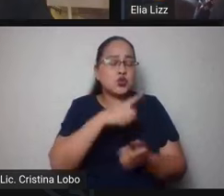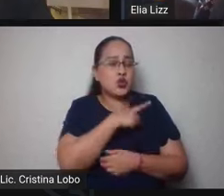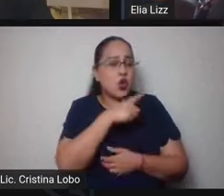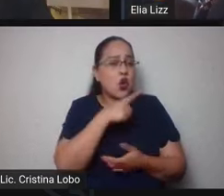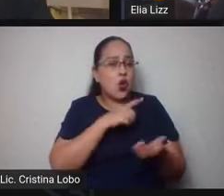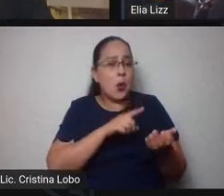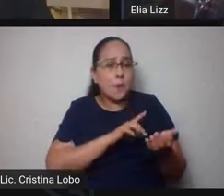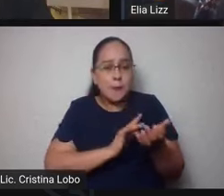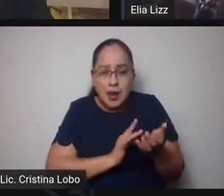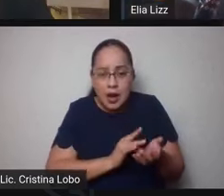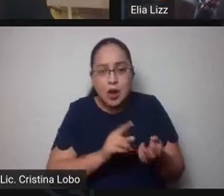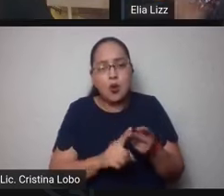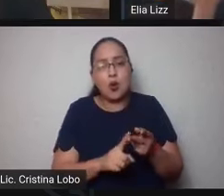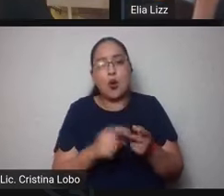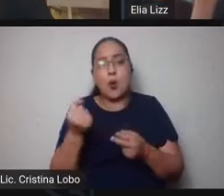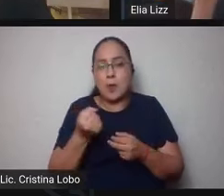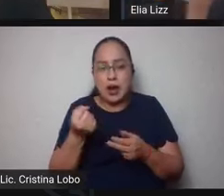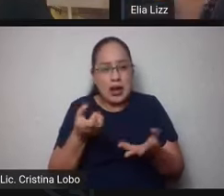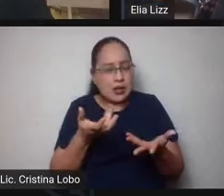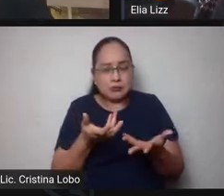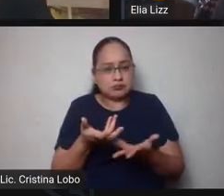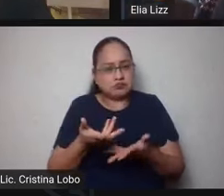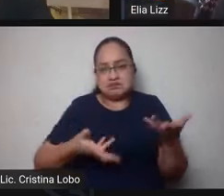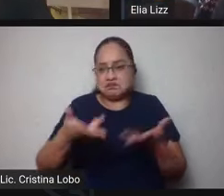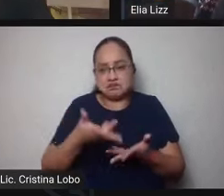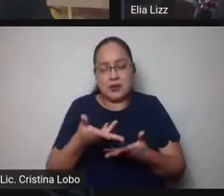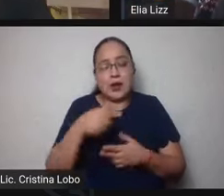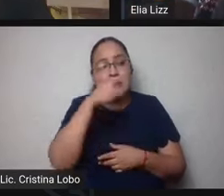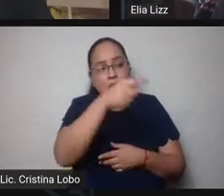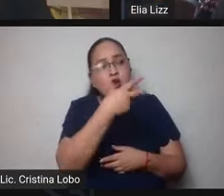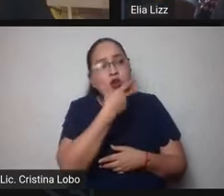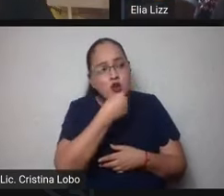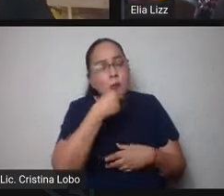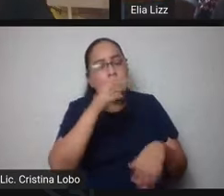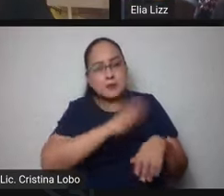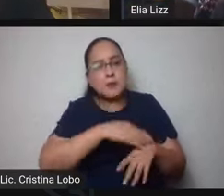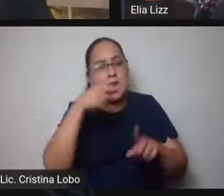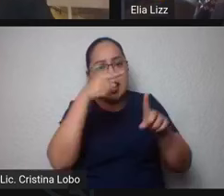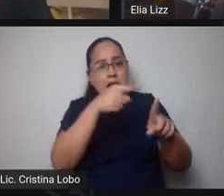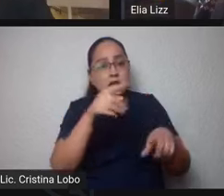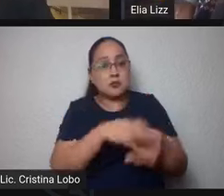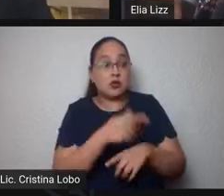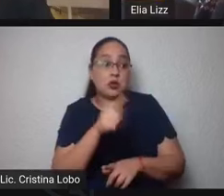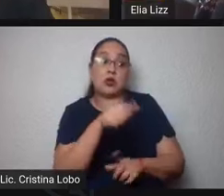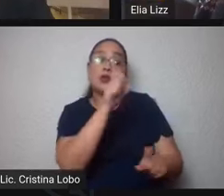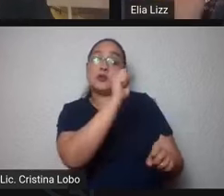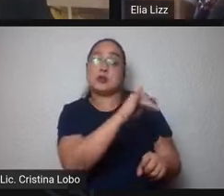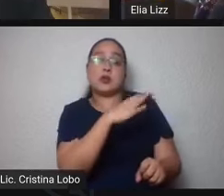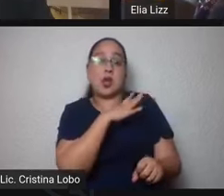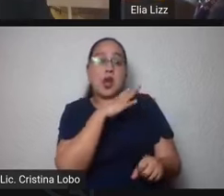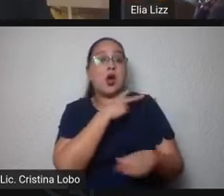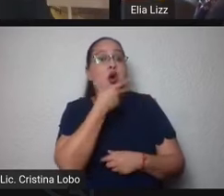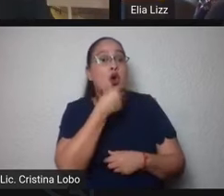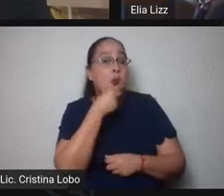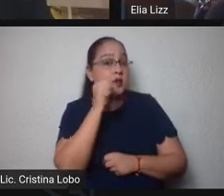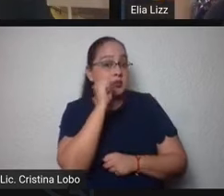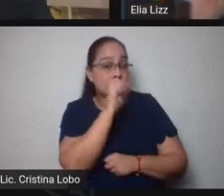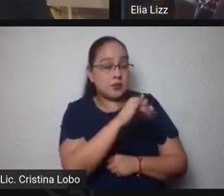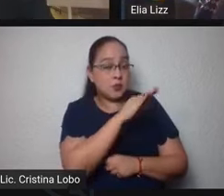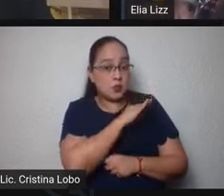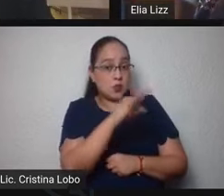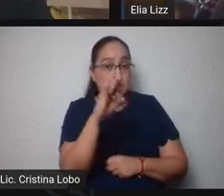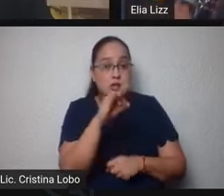viejitas. Sobre todo a los hombres que tienen más permiso, ¿no? Por la carga social, por el permiso social, por ese estereotipo de que los hombres son más